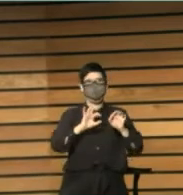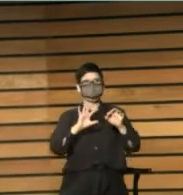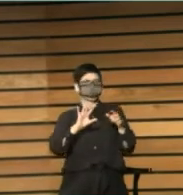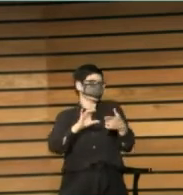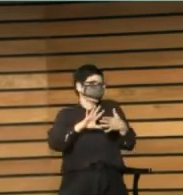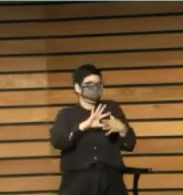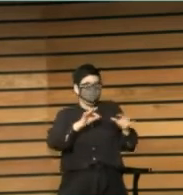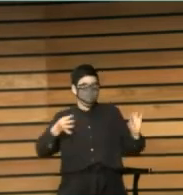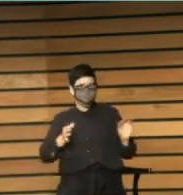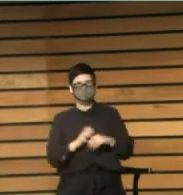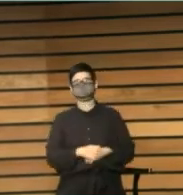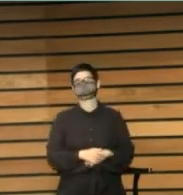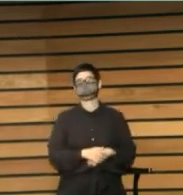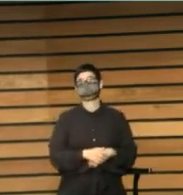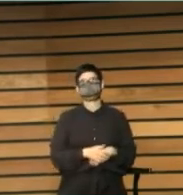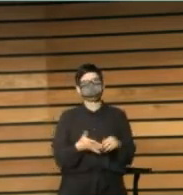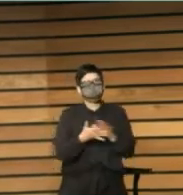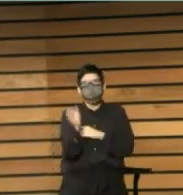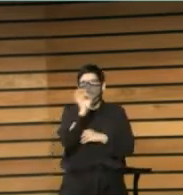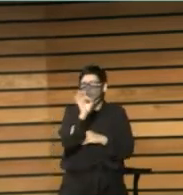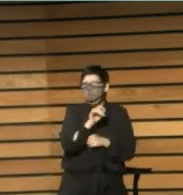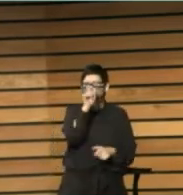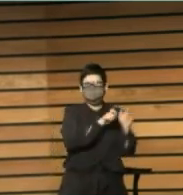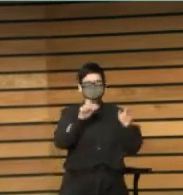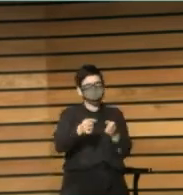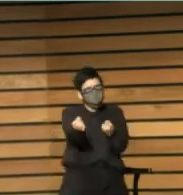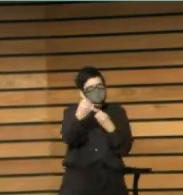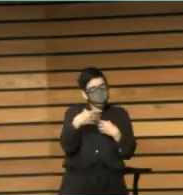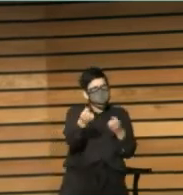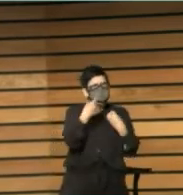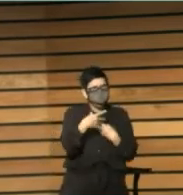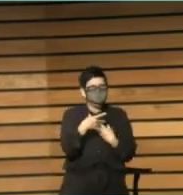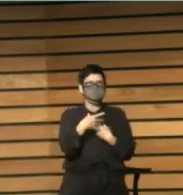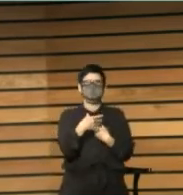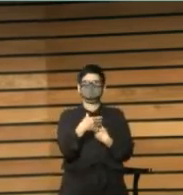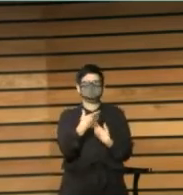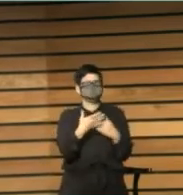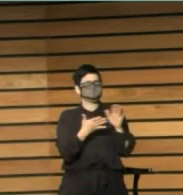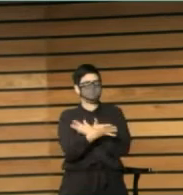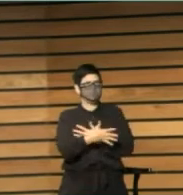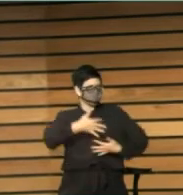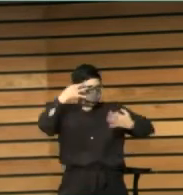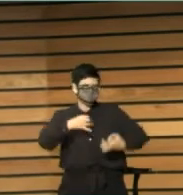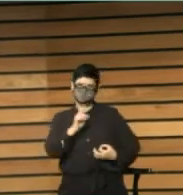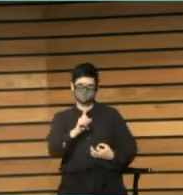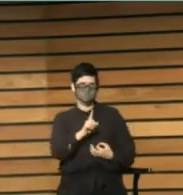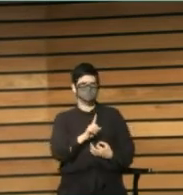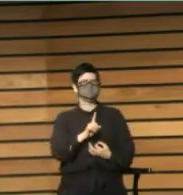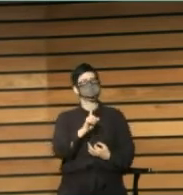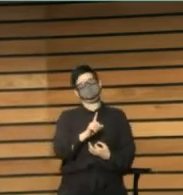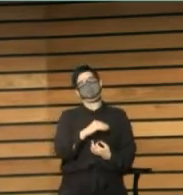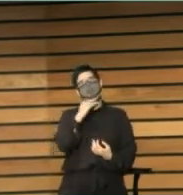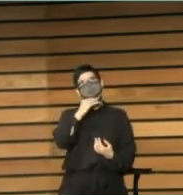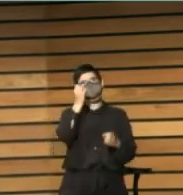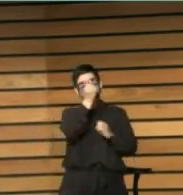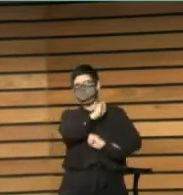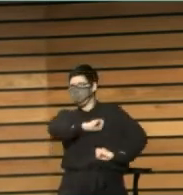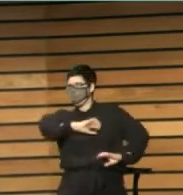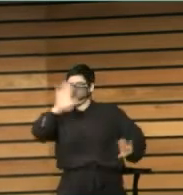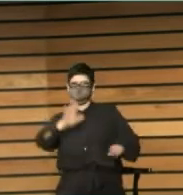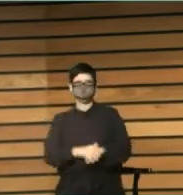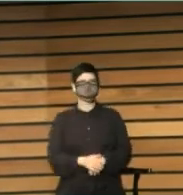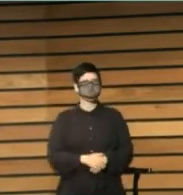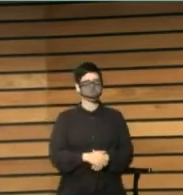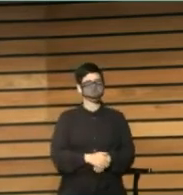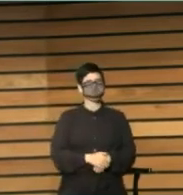que me contaran cosas que no eran verdad pero que eran mentiras extraordinarias, leí ese libro tan cercano, El coronel no